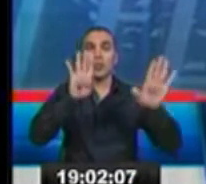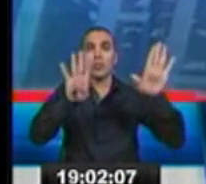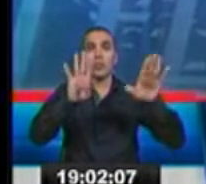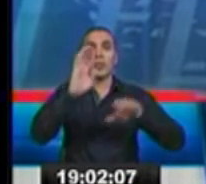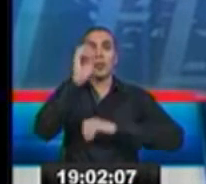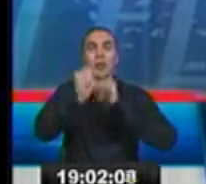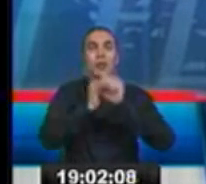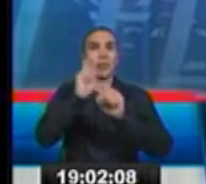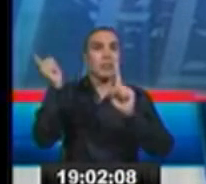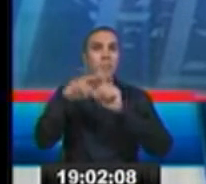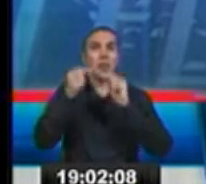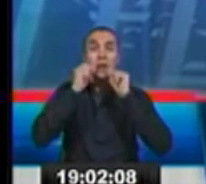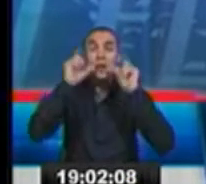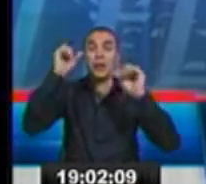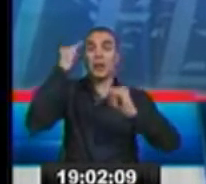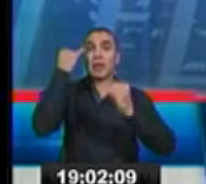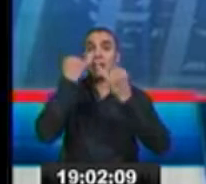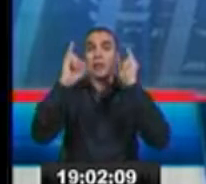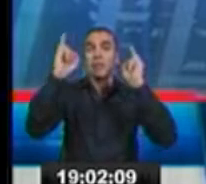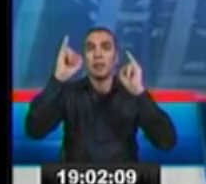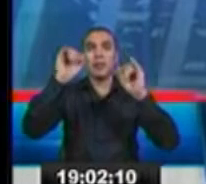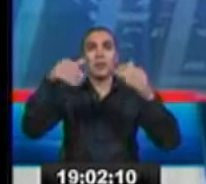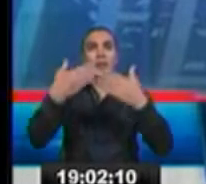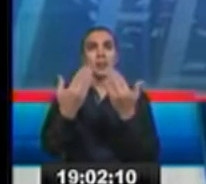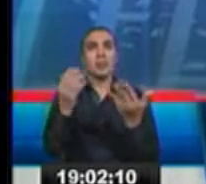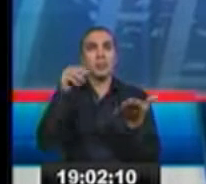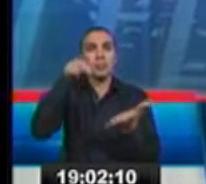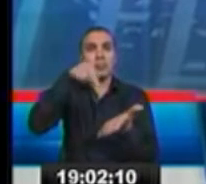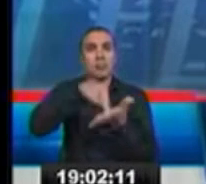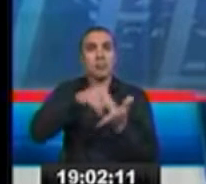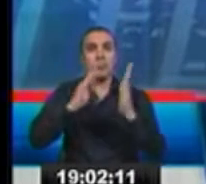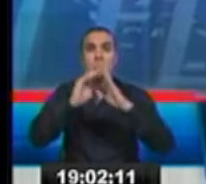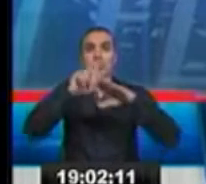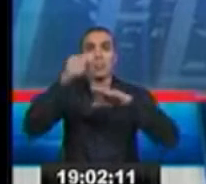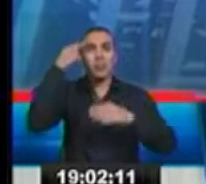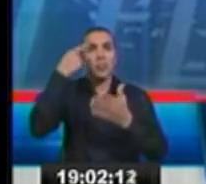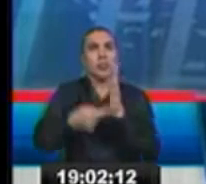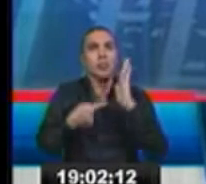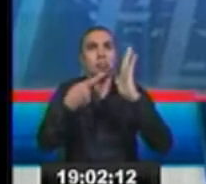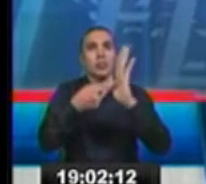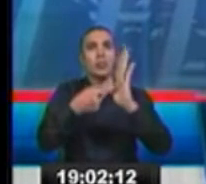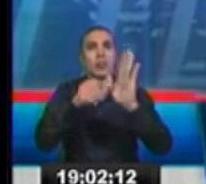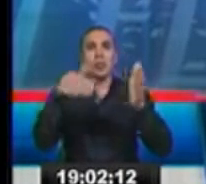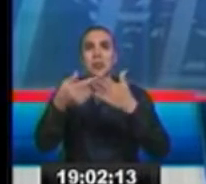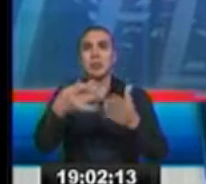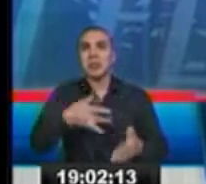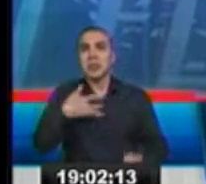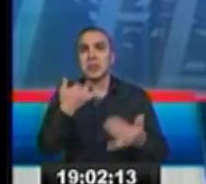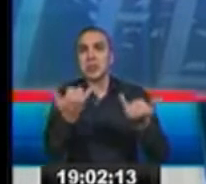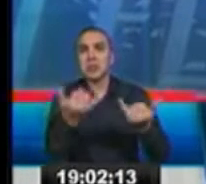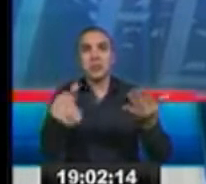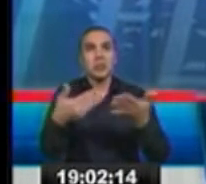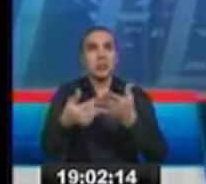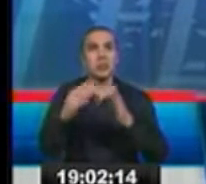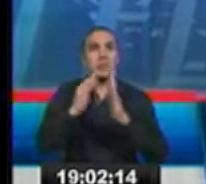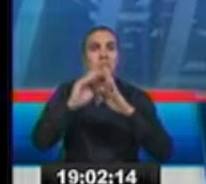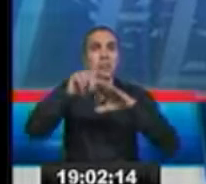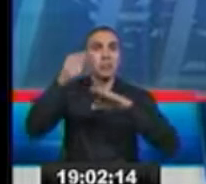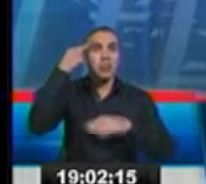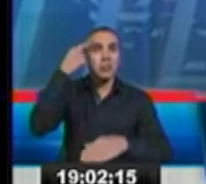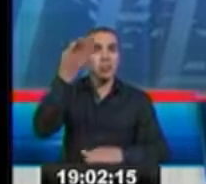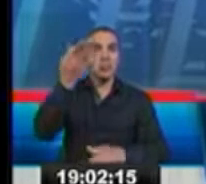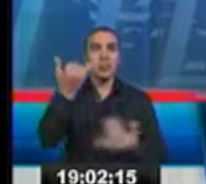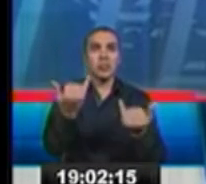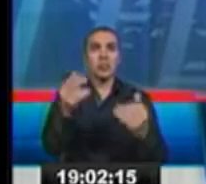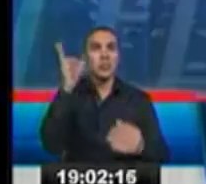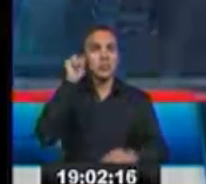del primer grito de independencia. Cristian Hidalgo se encuentra en Carondelet para mostrarnos el ambiente que se vive en la sede de gobierno.